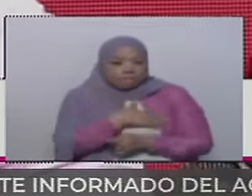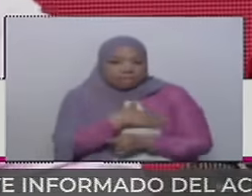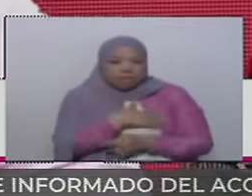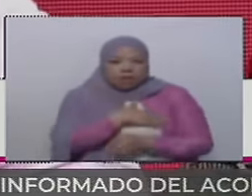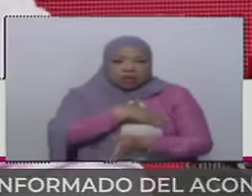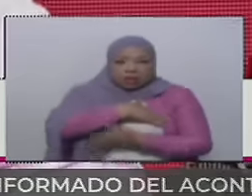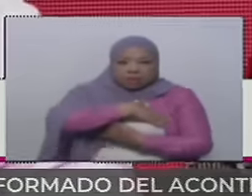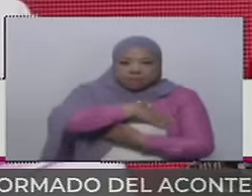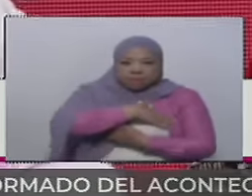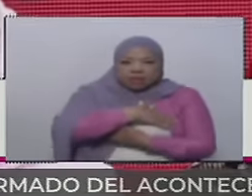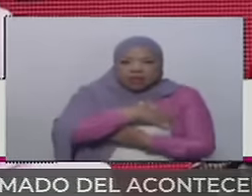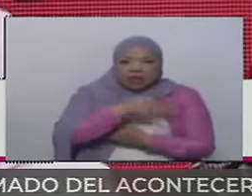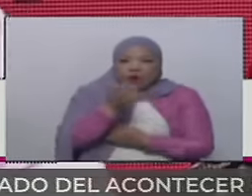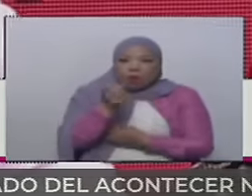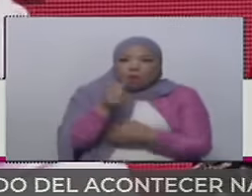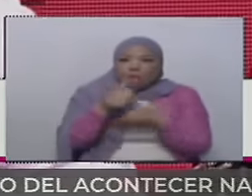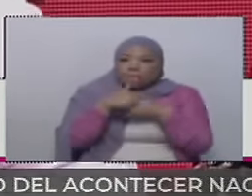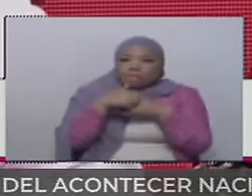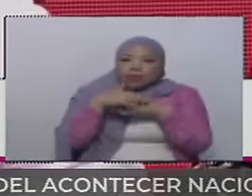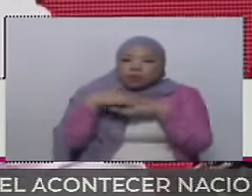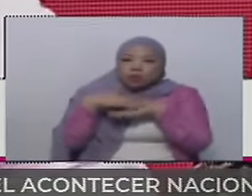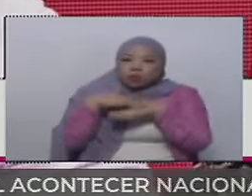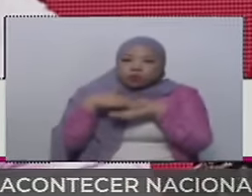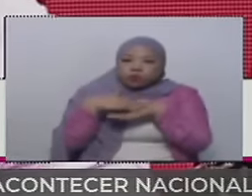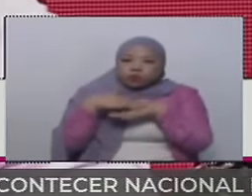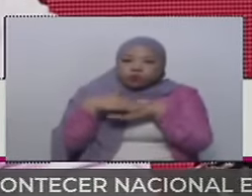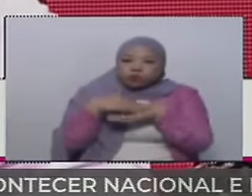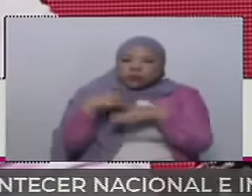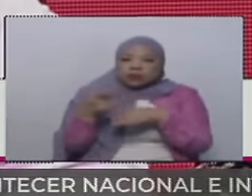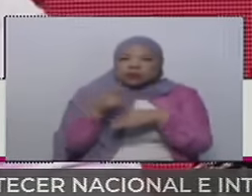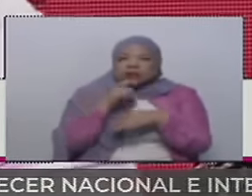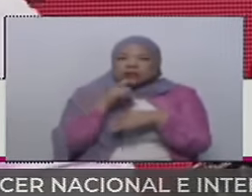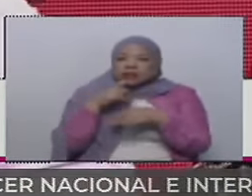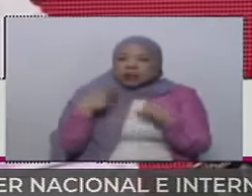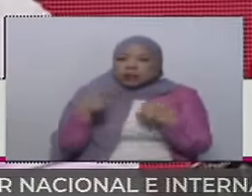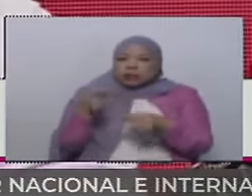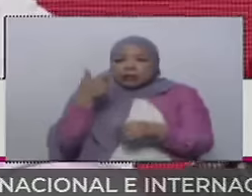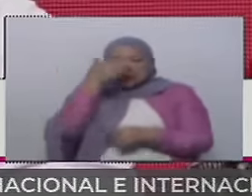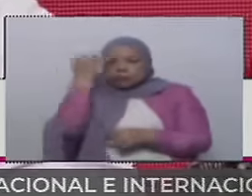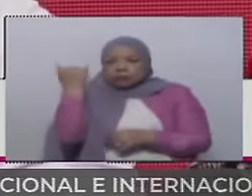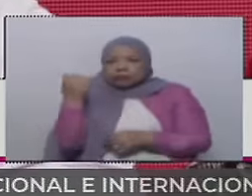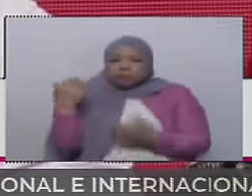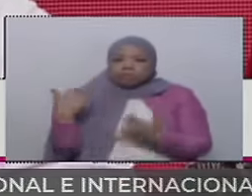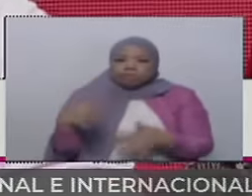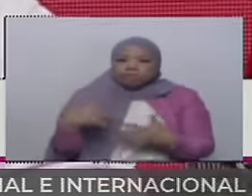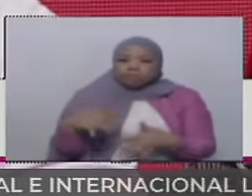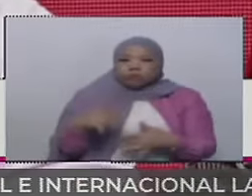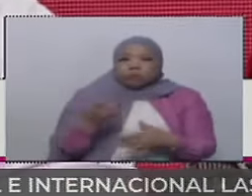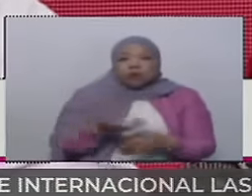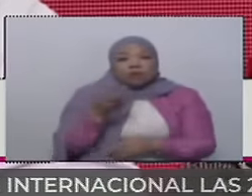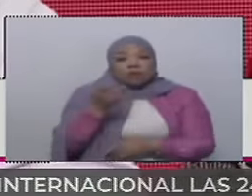veces decimos, lo dejamos para después, la saluda, la dejamos para después, y